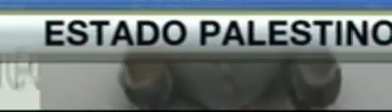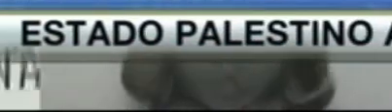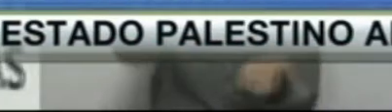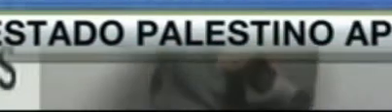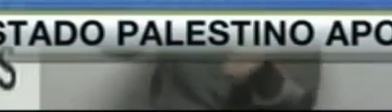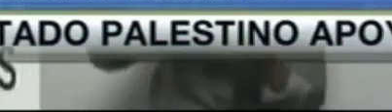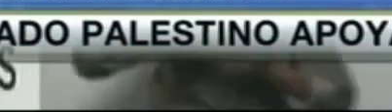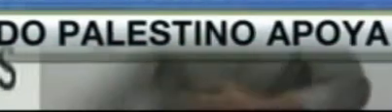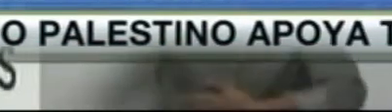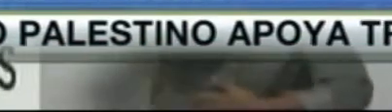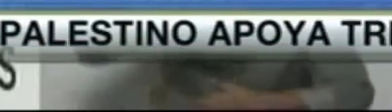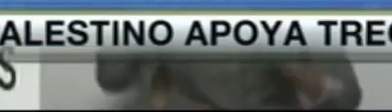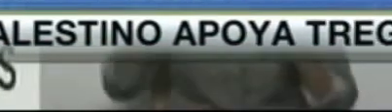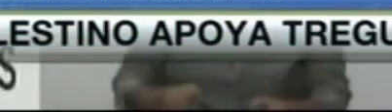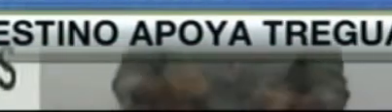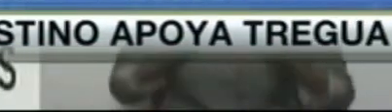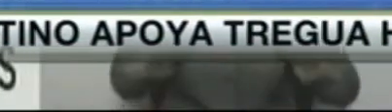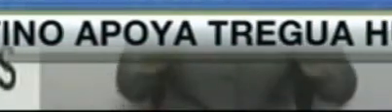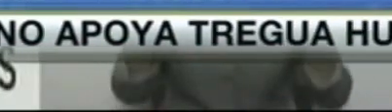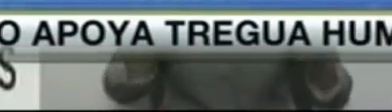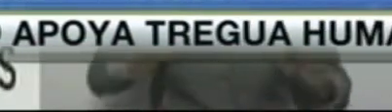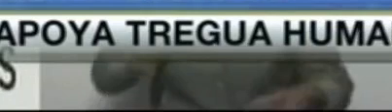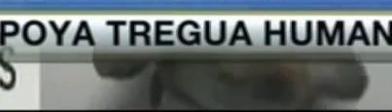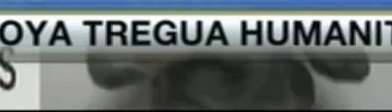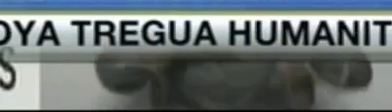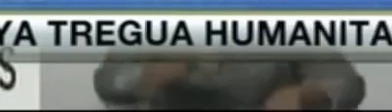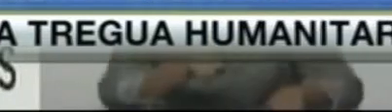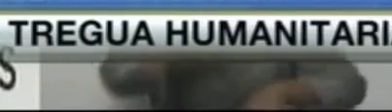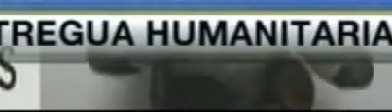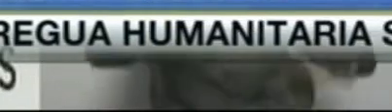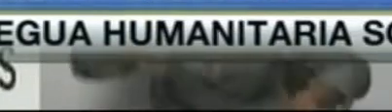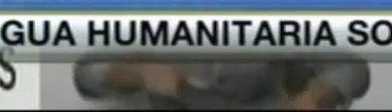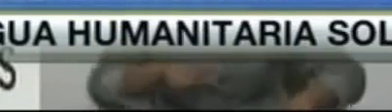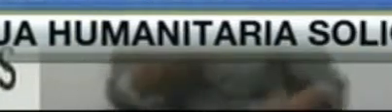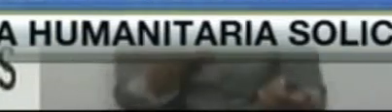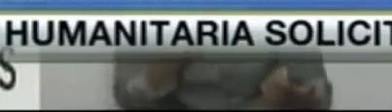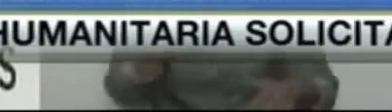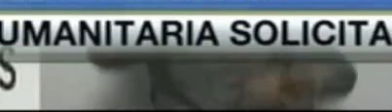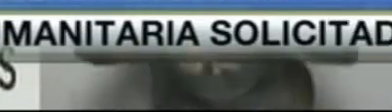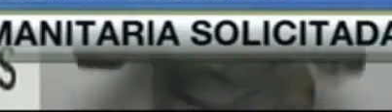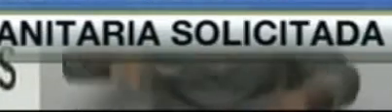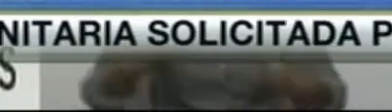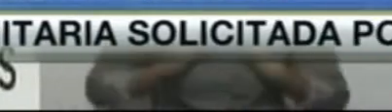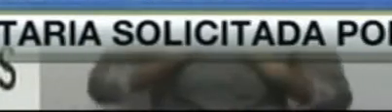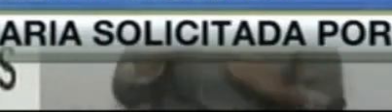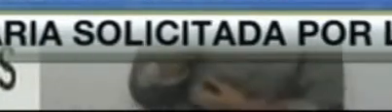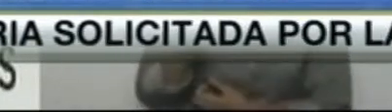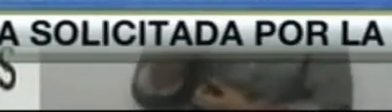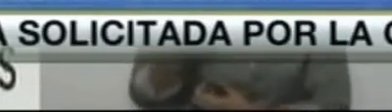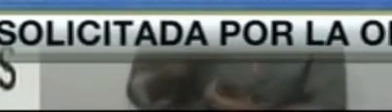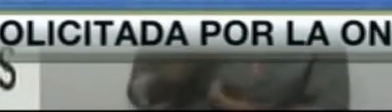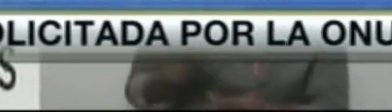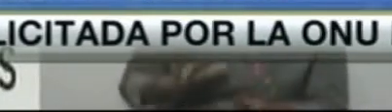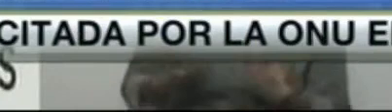participativa protagónica, un país libre donde se le pregunta a sus ciudadanos los